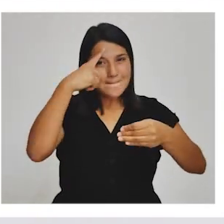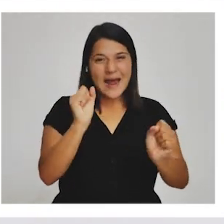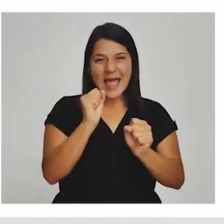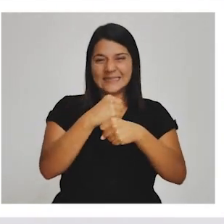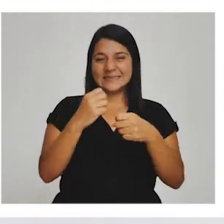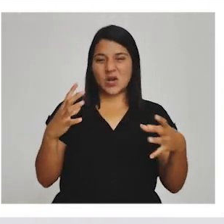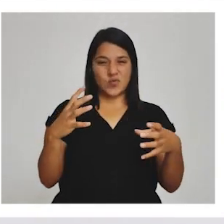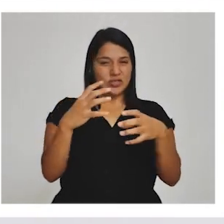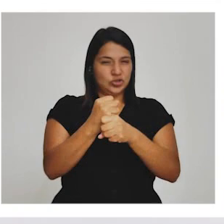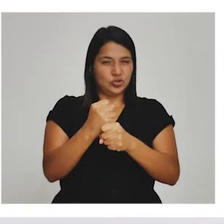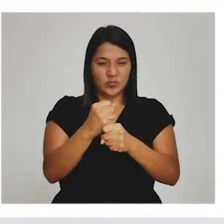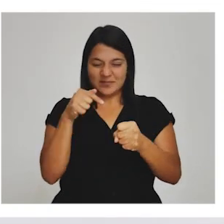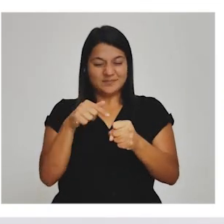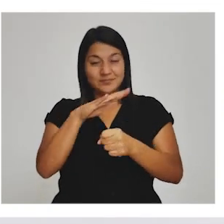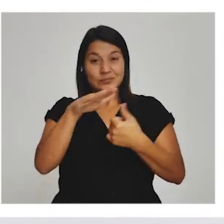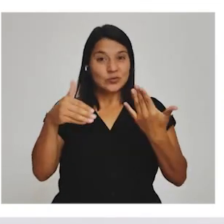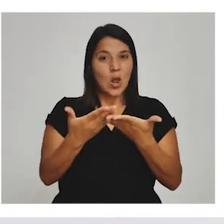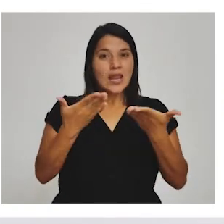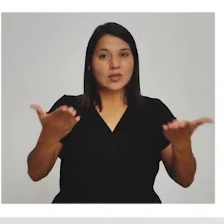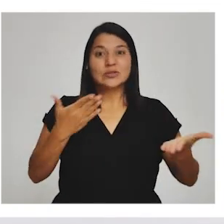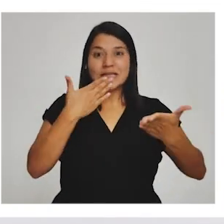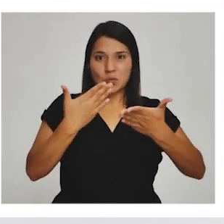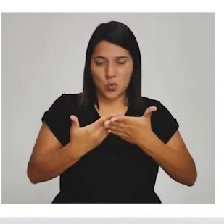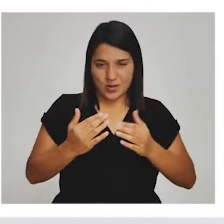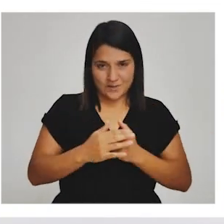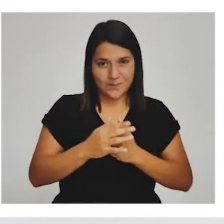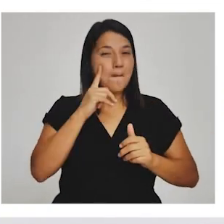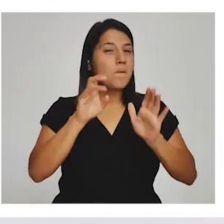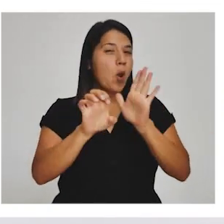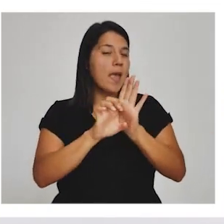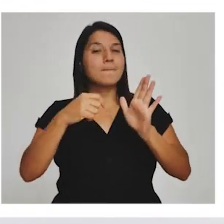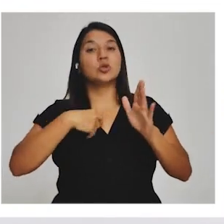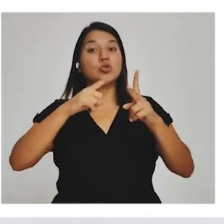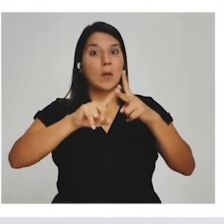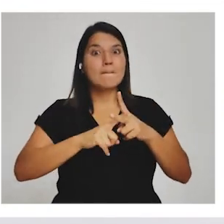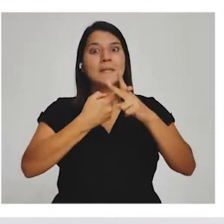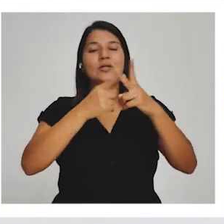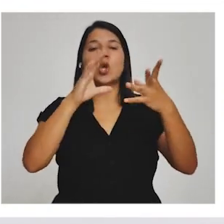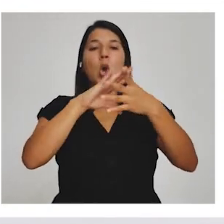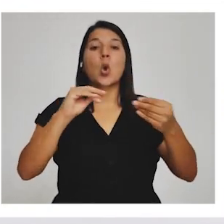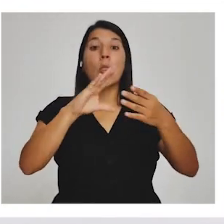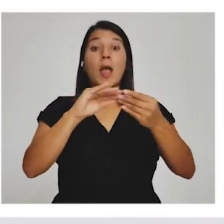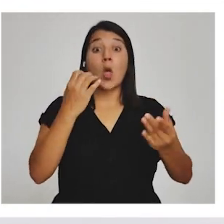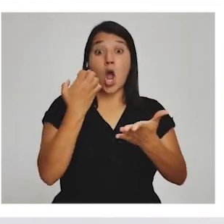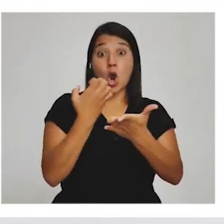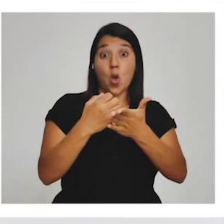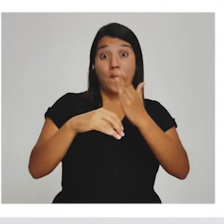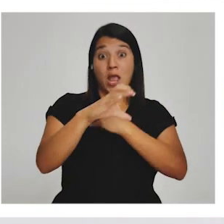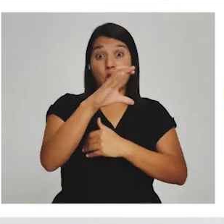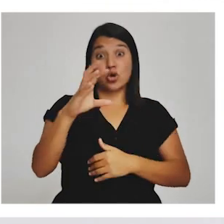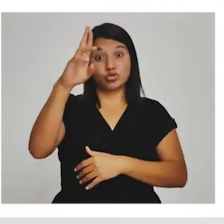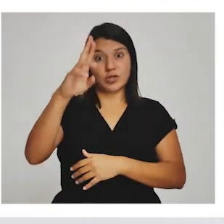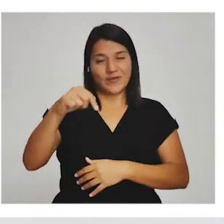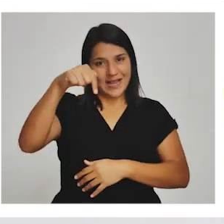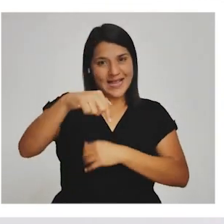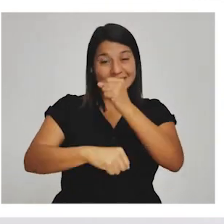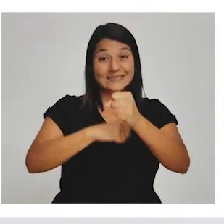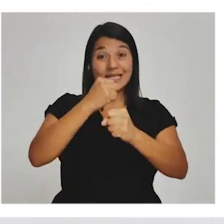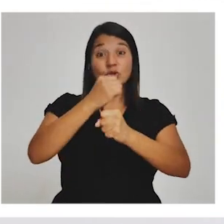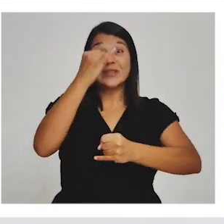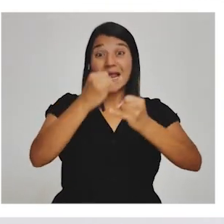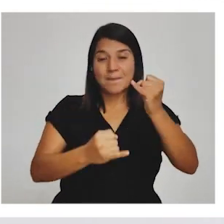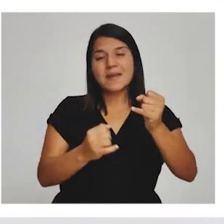han sucedido. Por ejemplo, comienzo por señalar que la economía del país este año va a cerrar con un crecimiento de un